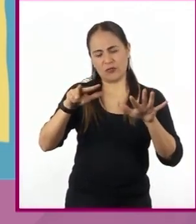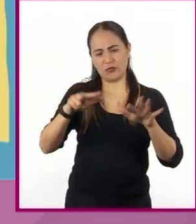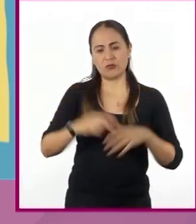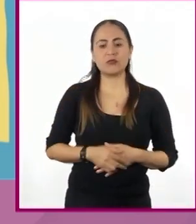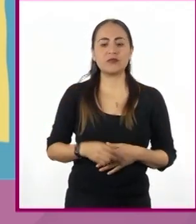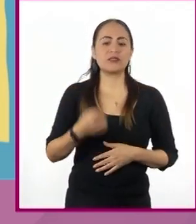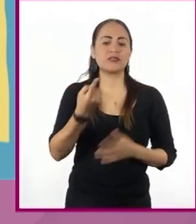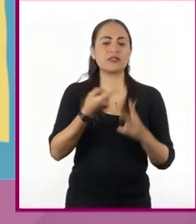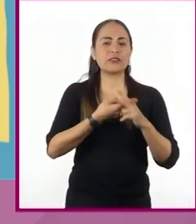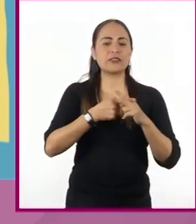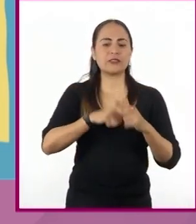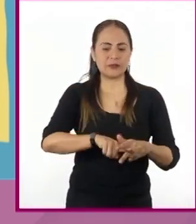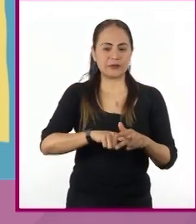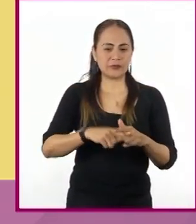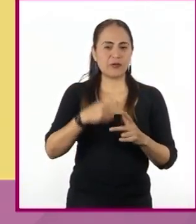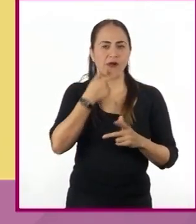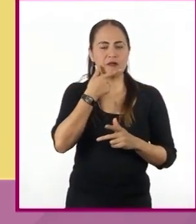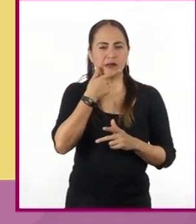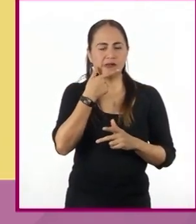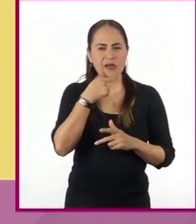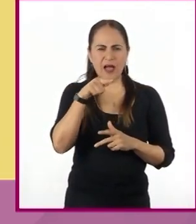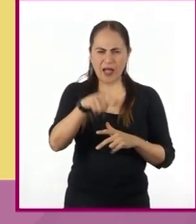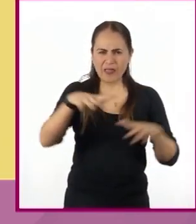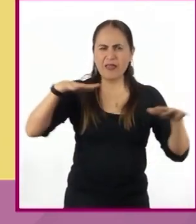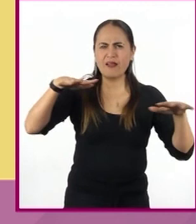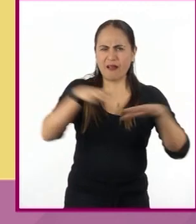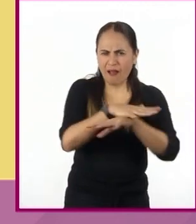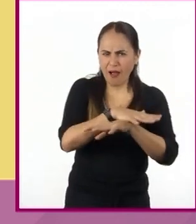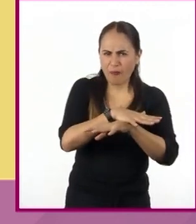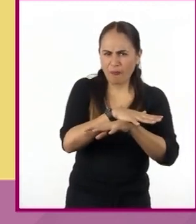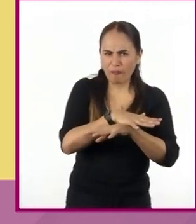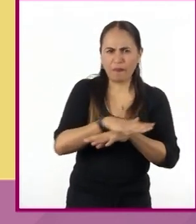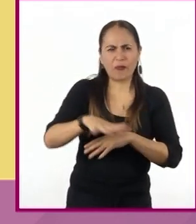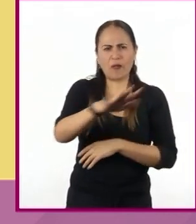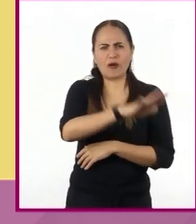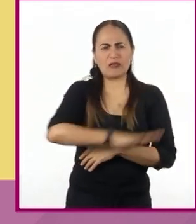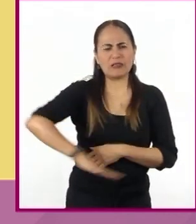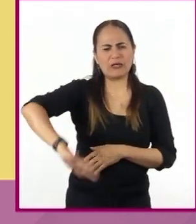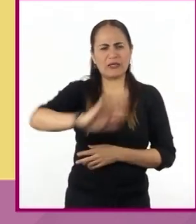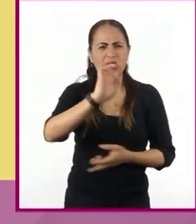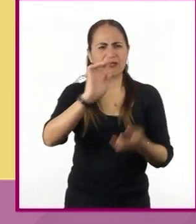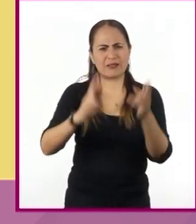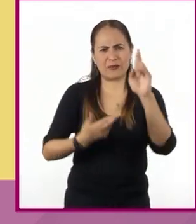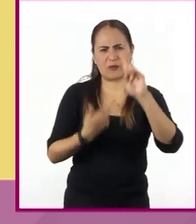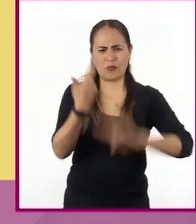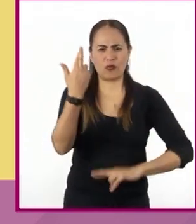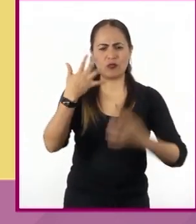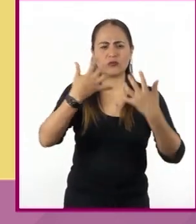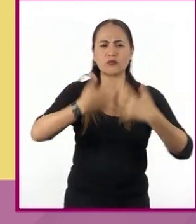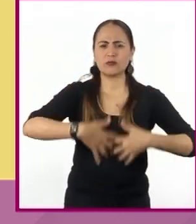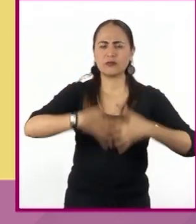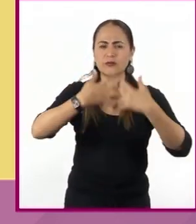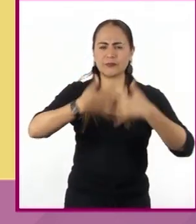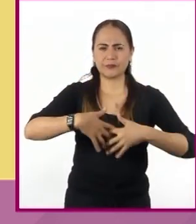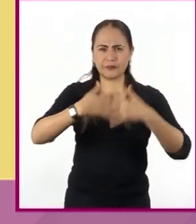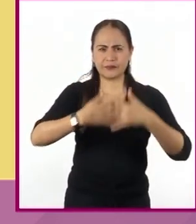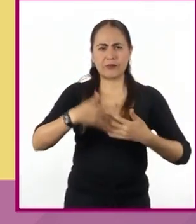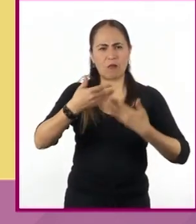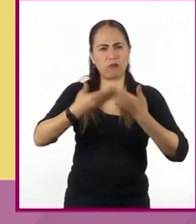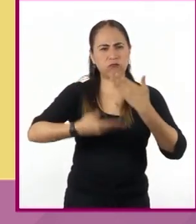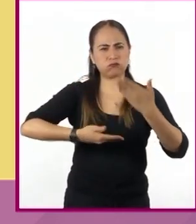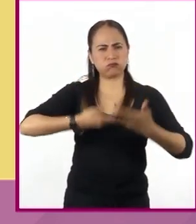en Inglaterra una transformación en la sociedad y en la naturaleza que se conoce como Revolución Industrial. Este proceso